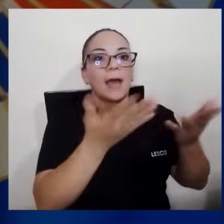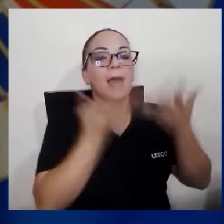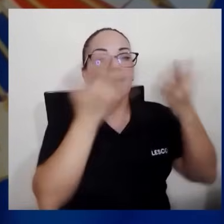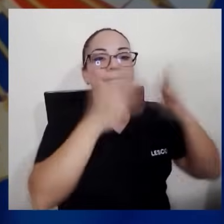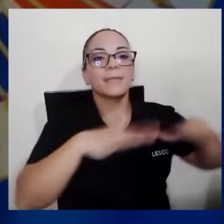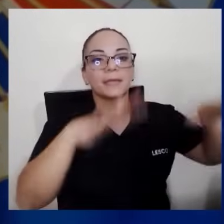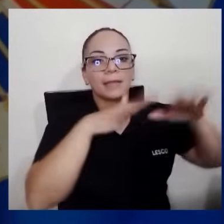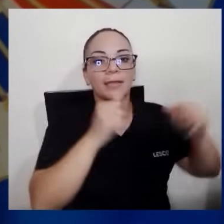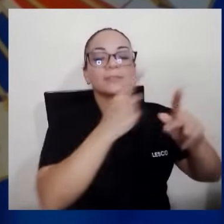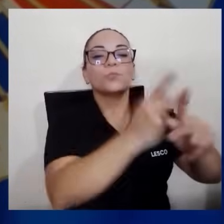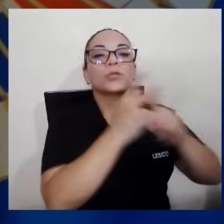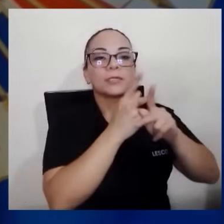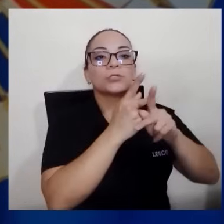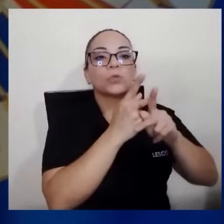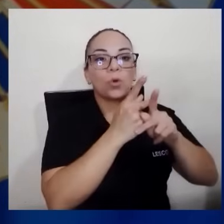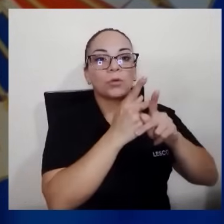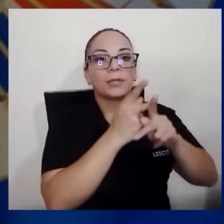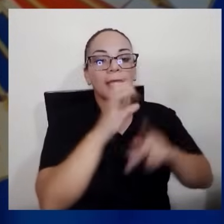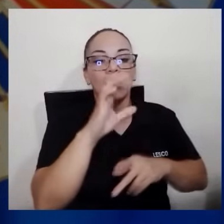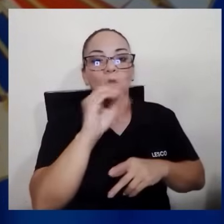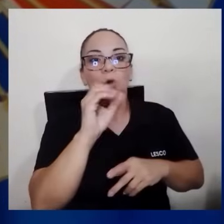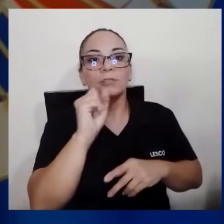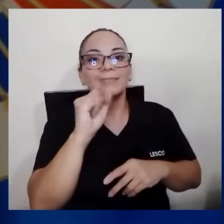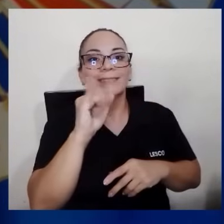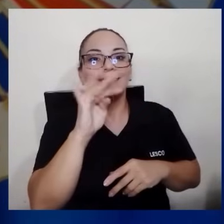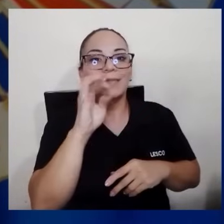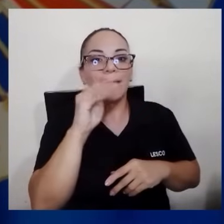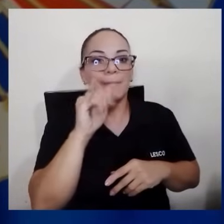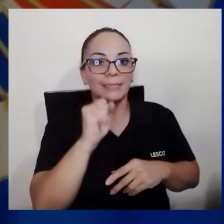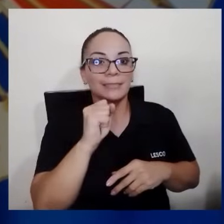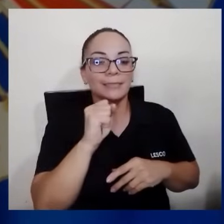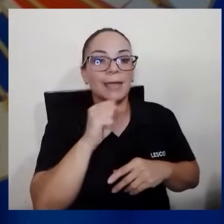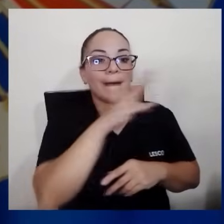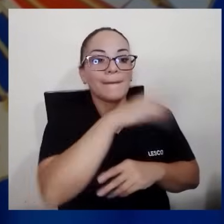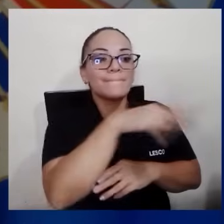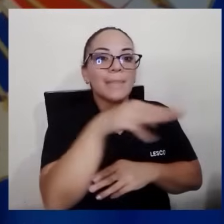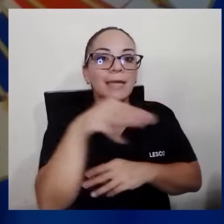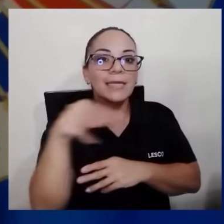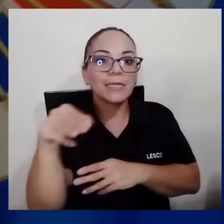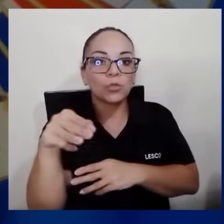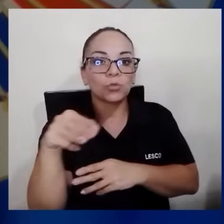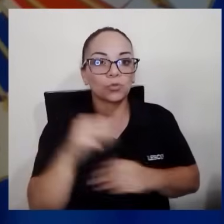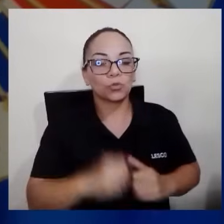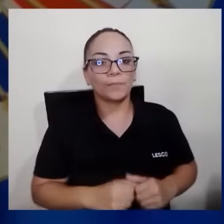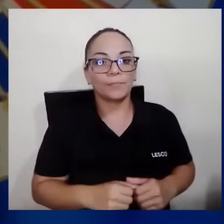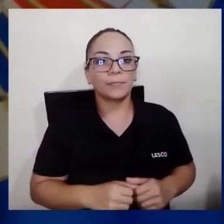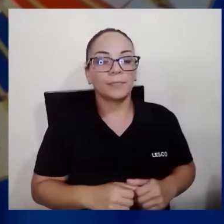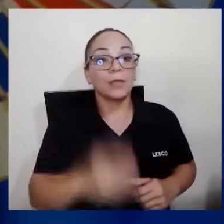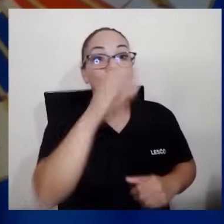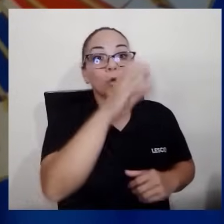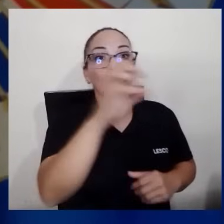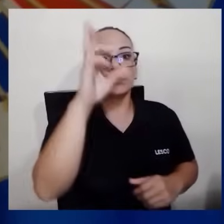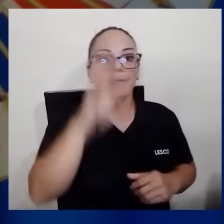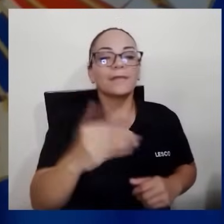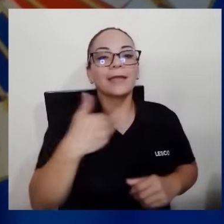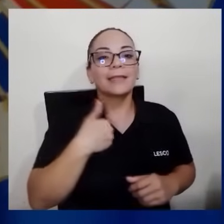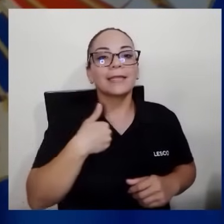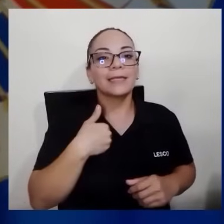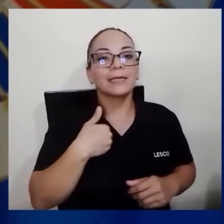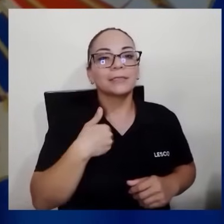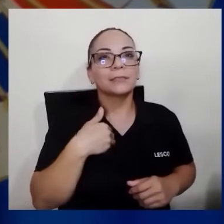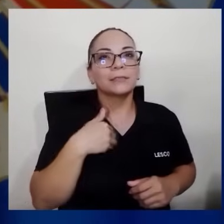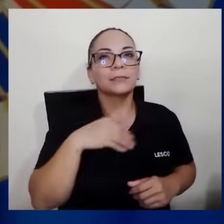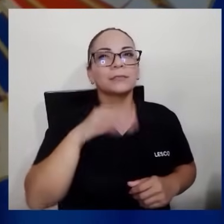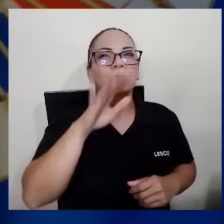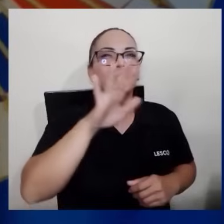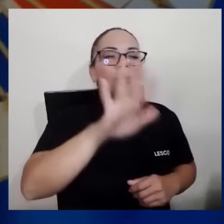protección de los ecosistemas marítimos marinos Costa Rica tiene 50